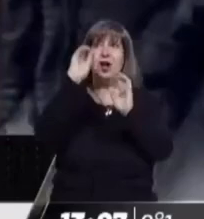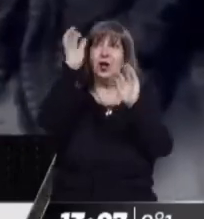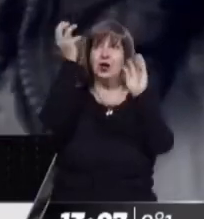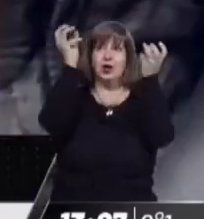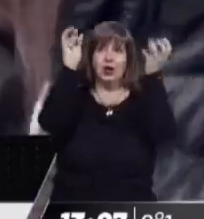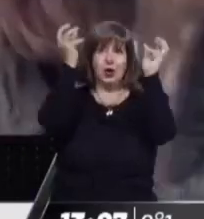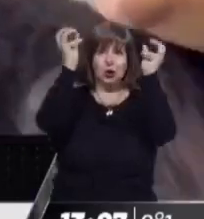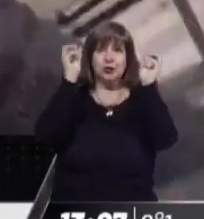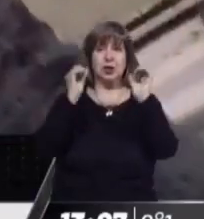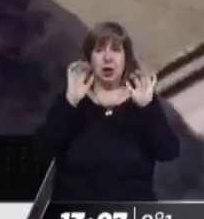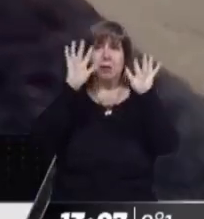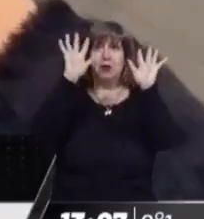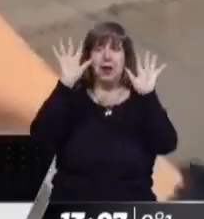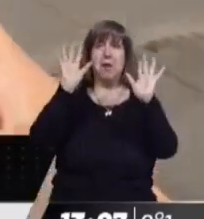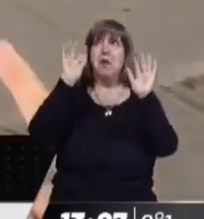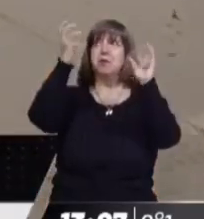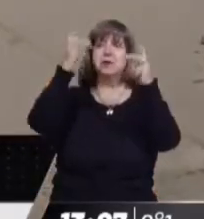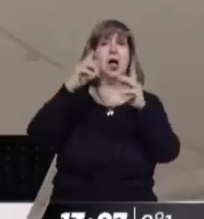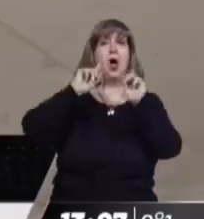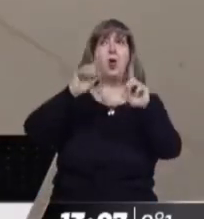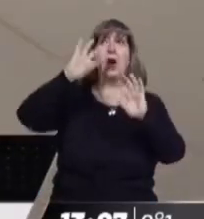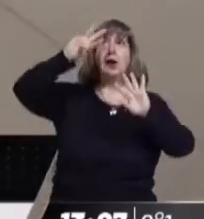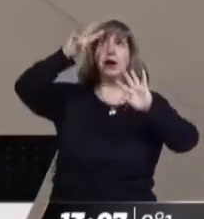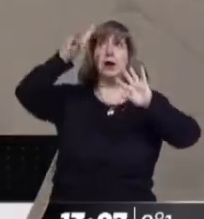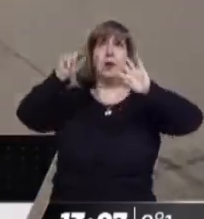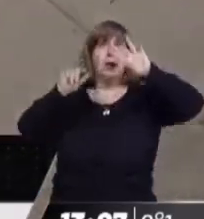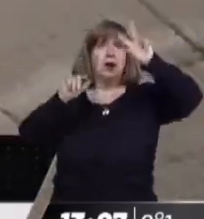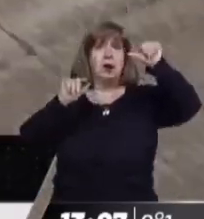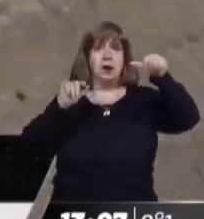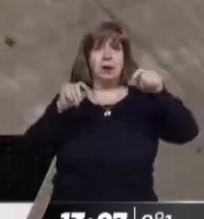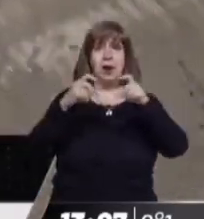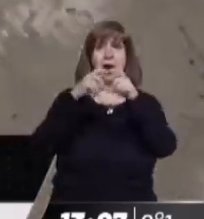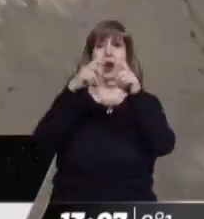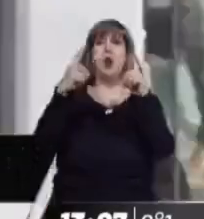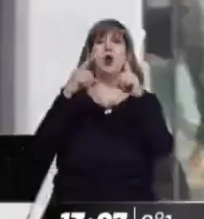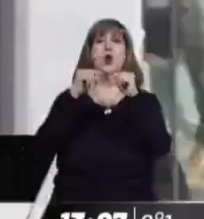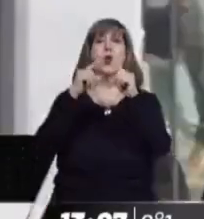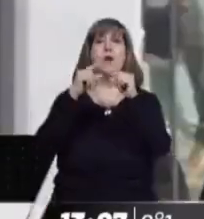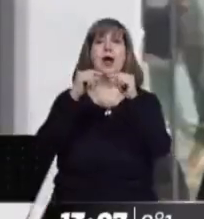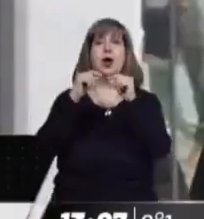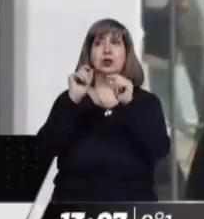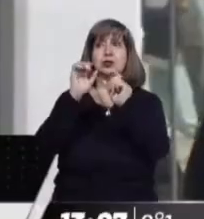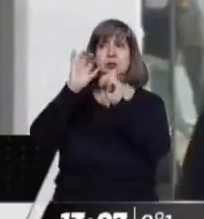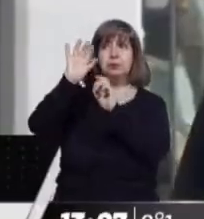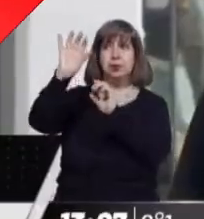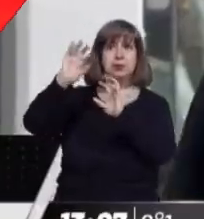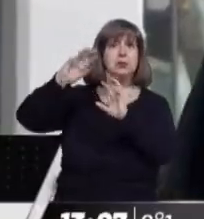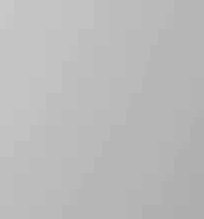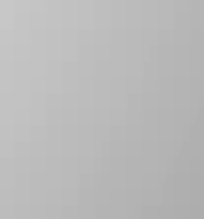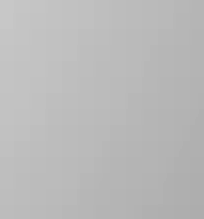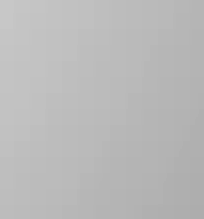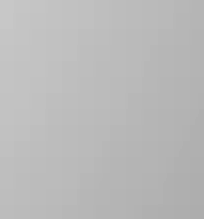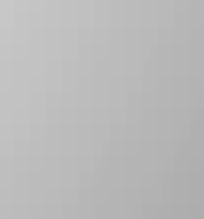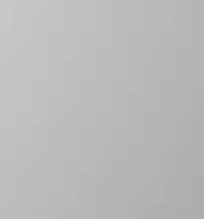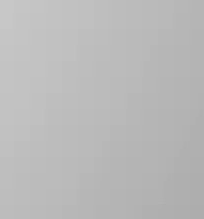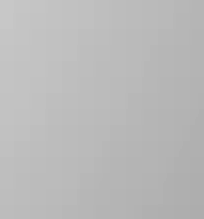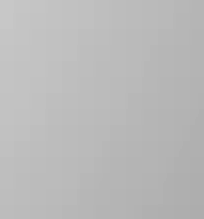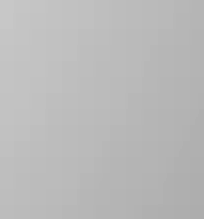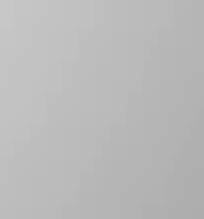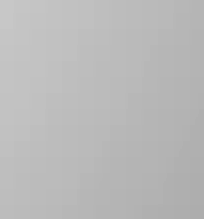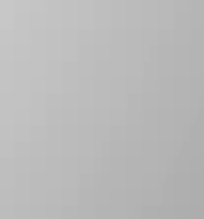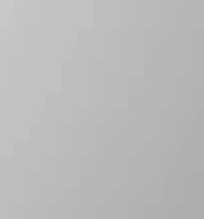de los locales que ni siquiera o sea siqua es porque salen caro pueden hacer algo con eso hacen